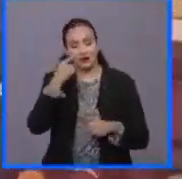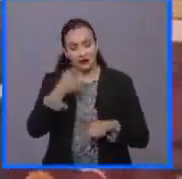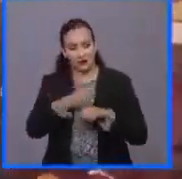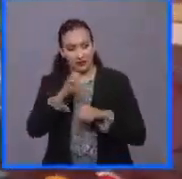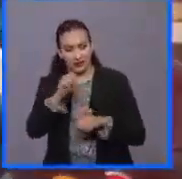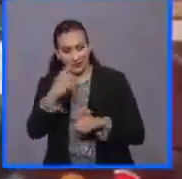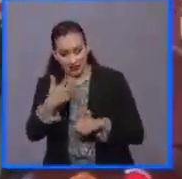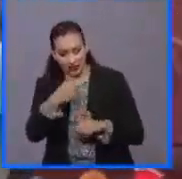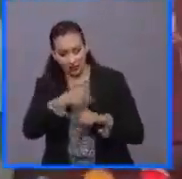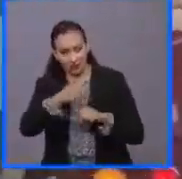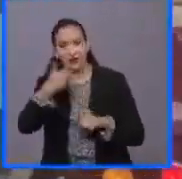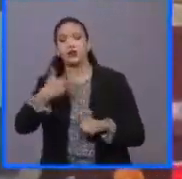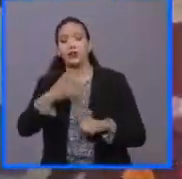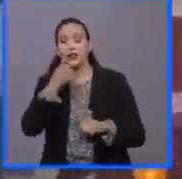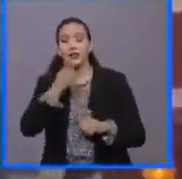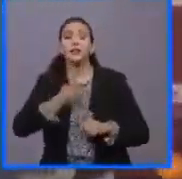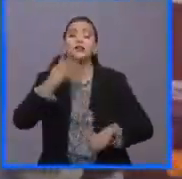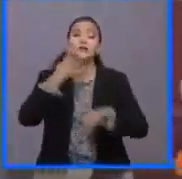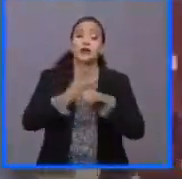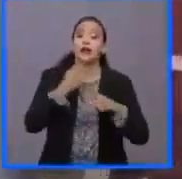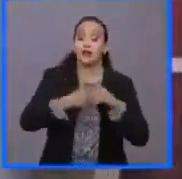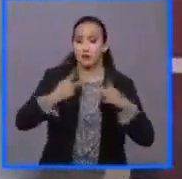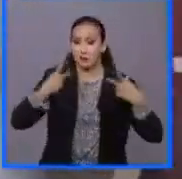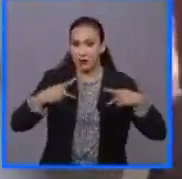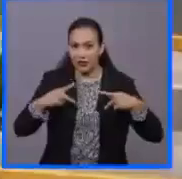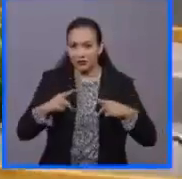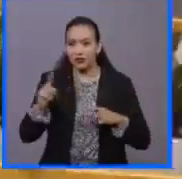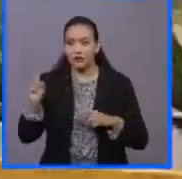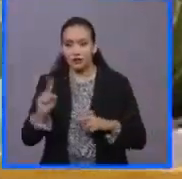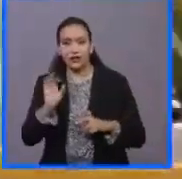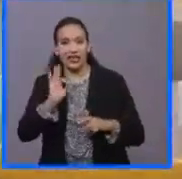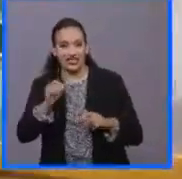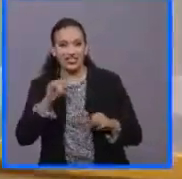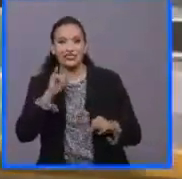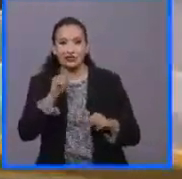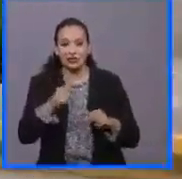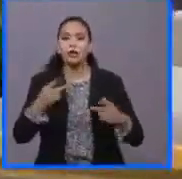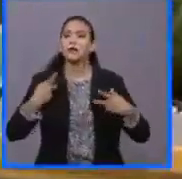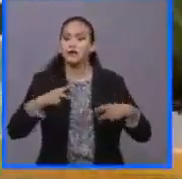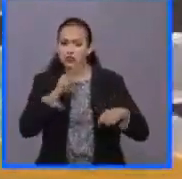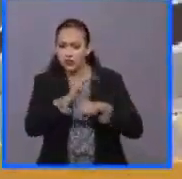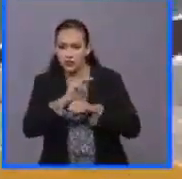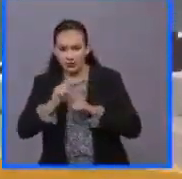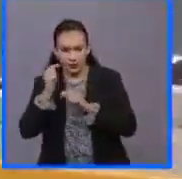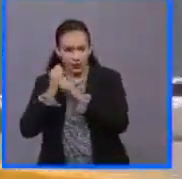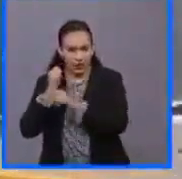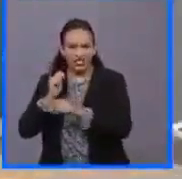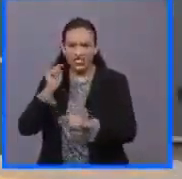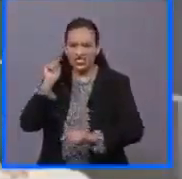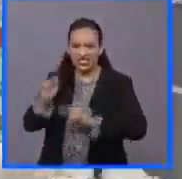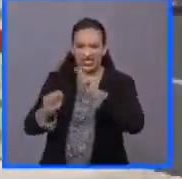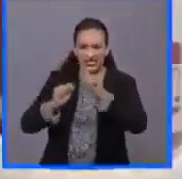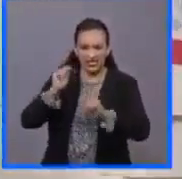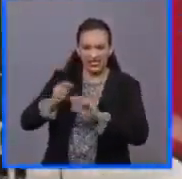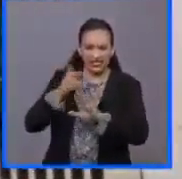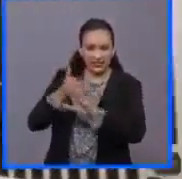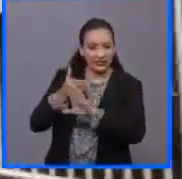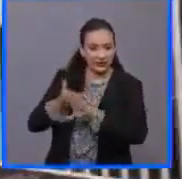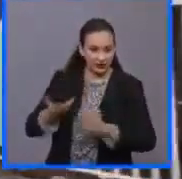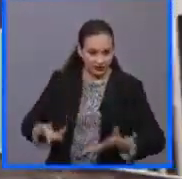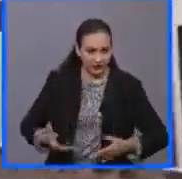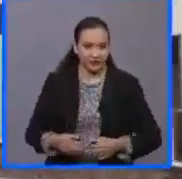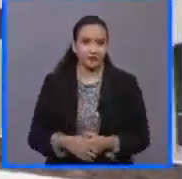decimoquinta, establecía sanciones a quienes agredieran verbalmente a los inspectores del transporte en el ejercicio de sus